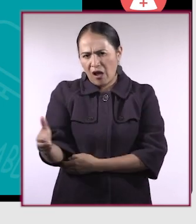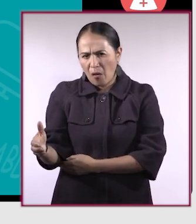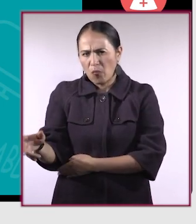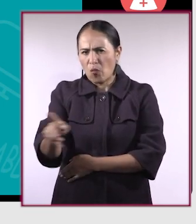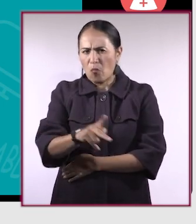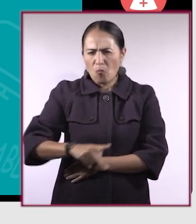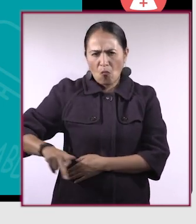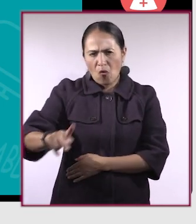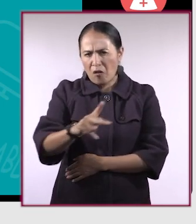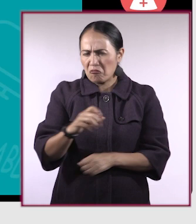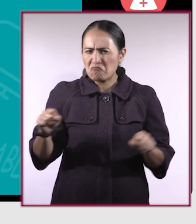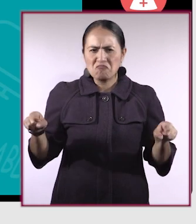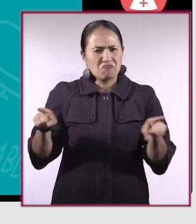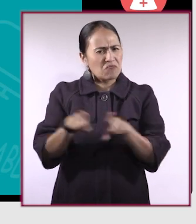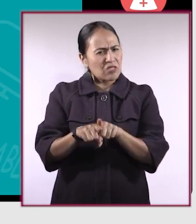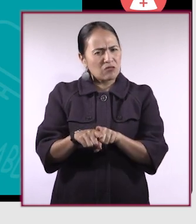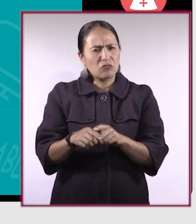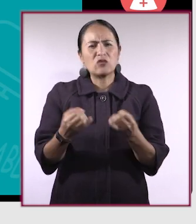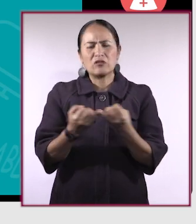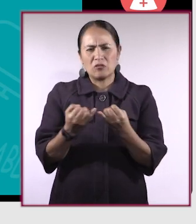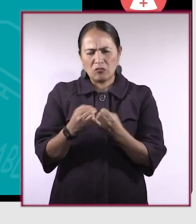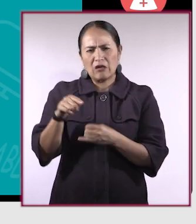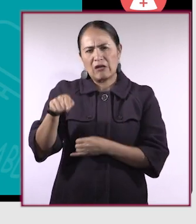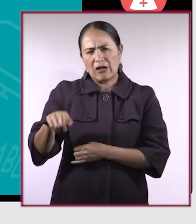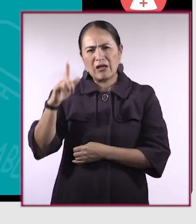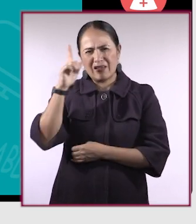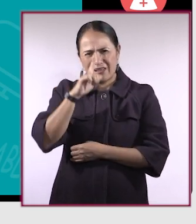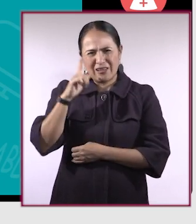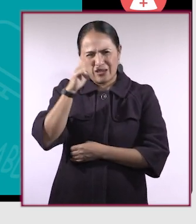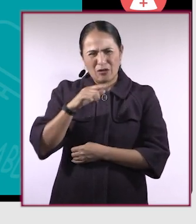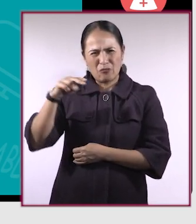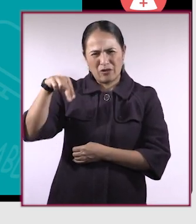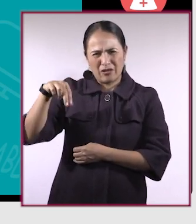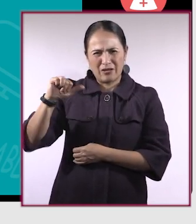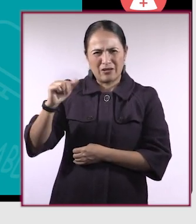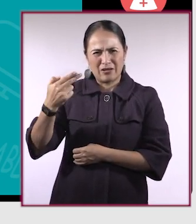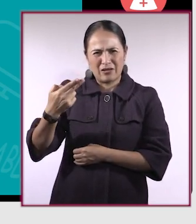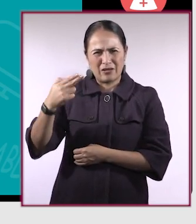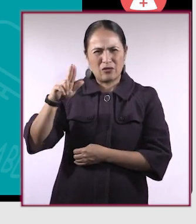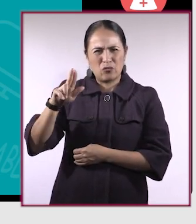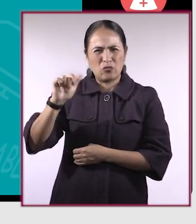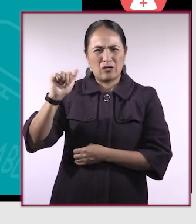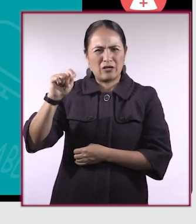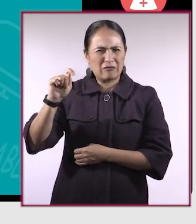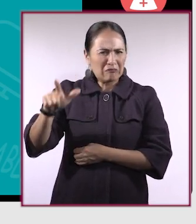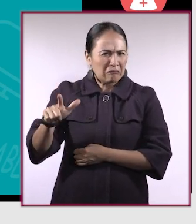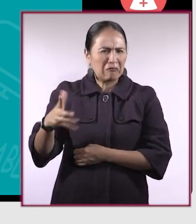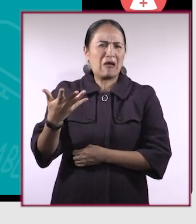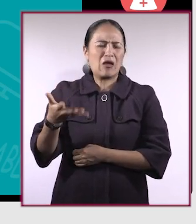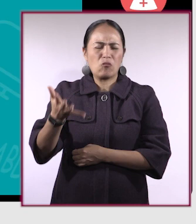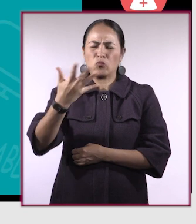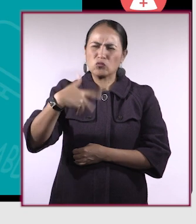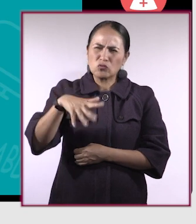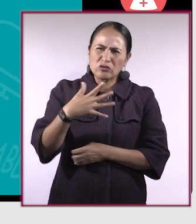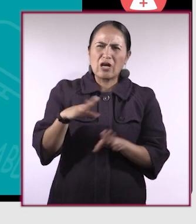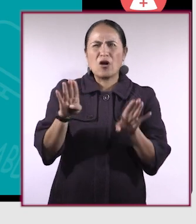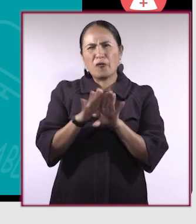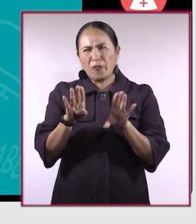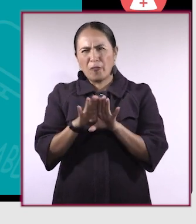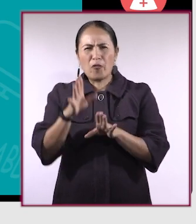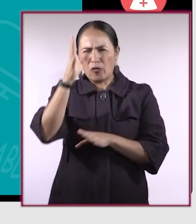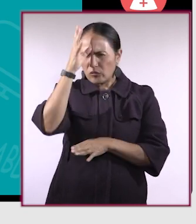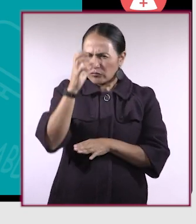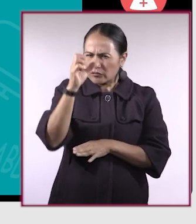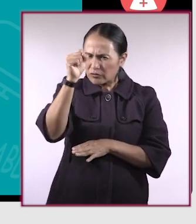llegan los migrantes indígenas, nahuas en este caso, y quieren nombrar algo en su lengua, pues van buscando la